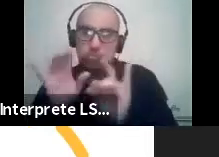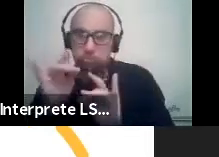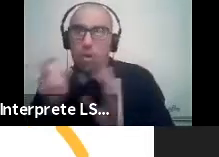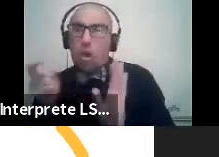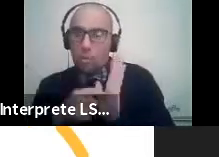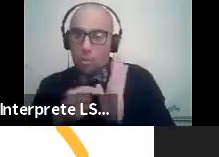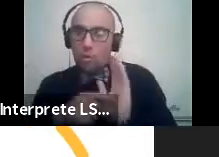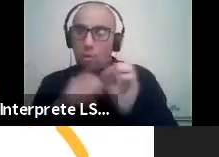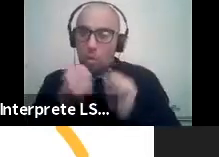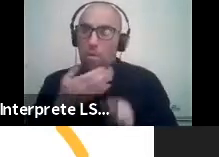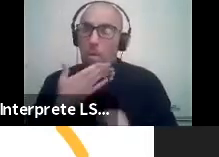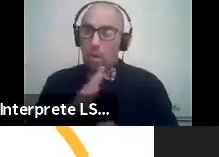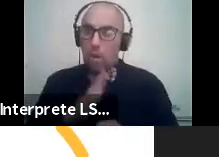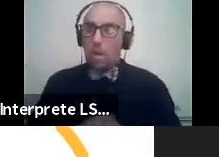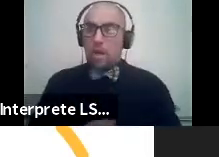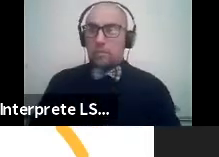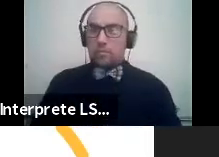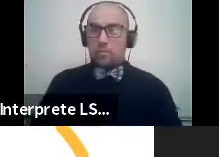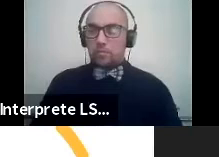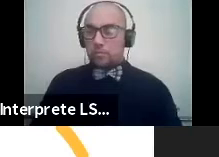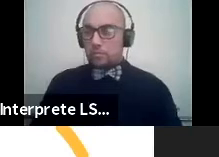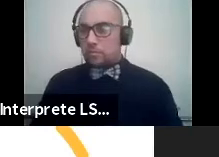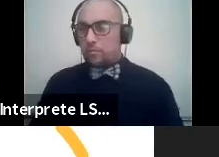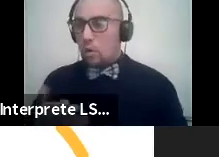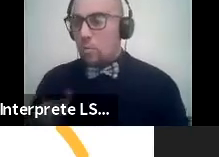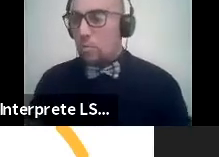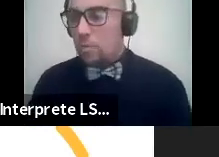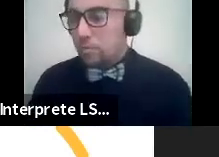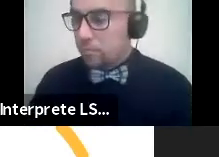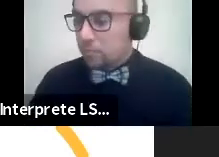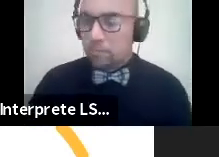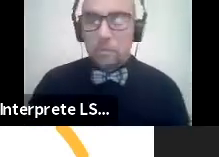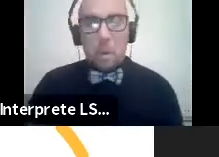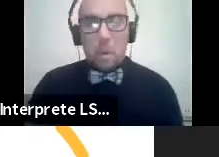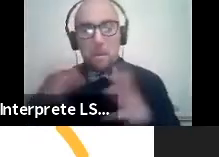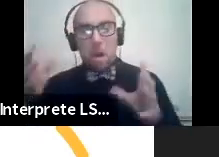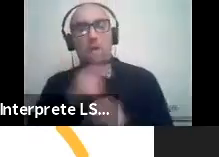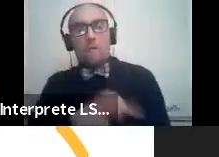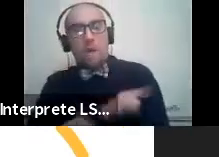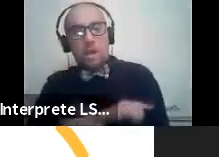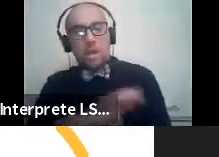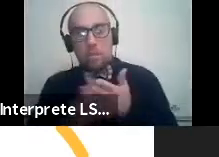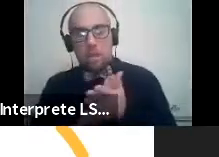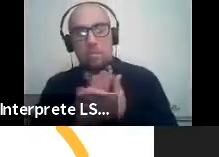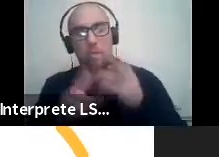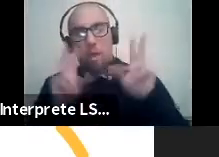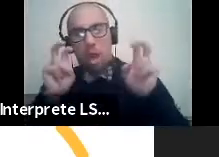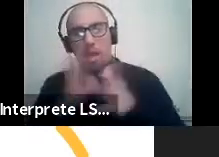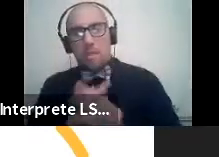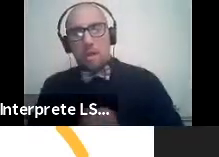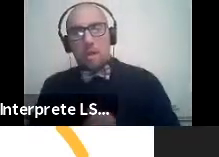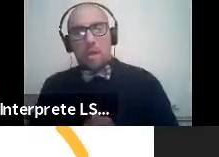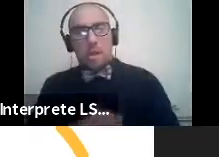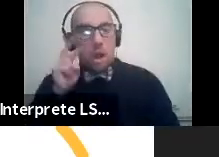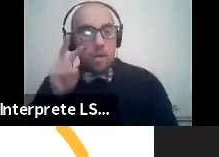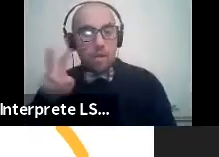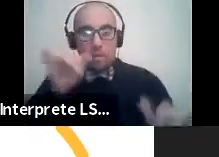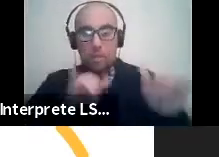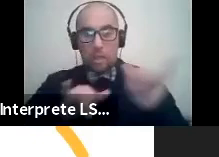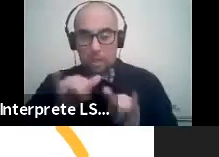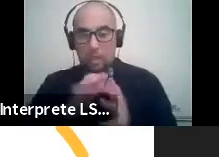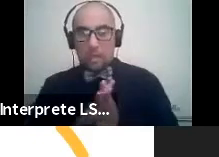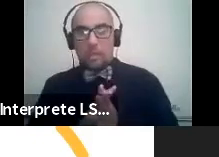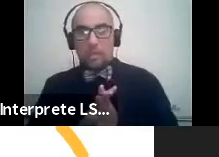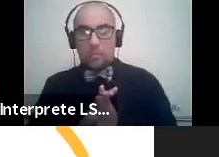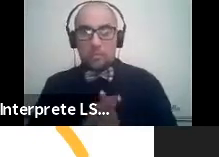que podíamos mejorar, cómo darle más fuerza también, por ejemplo, a la visión de la ciencia desde